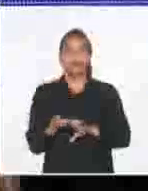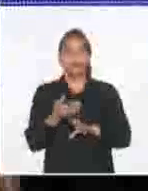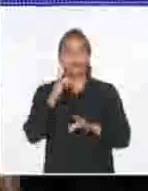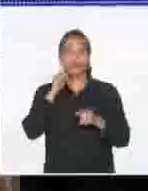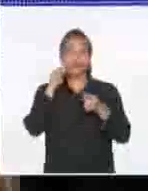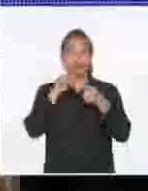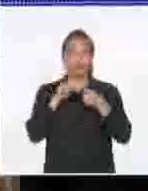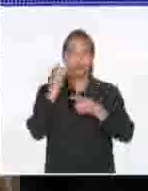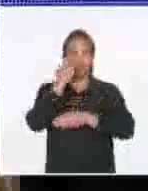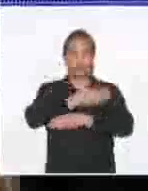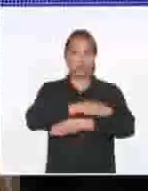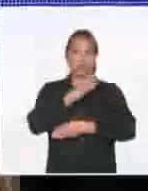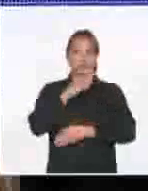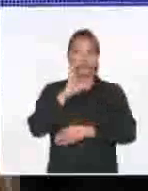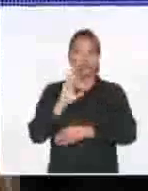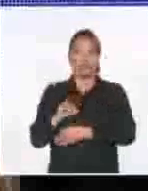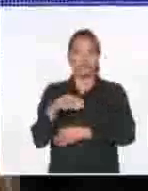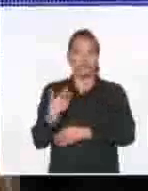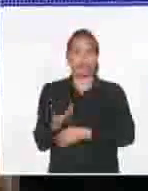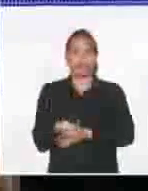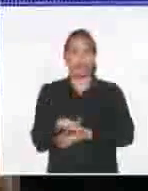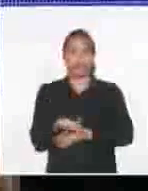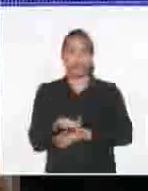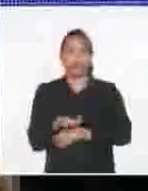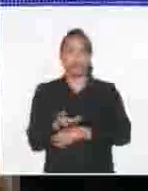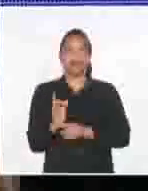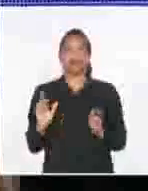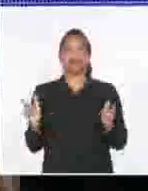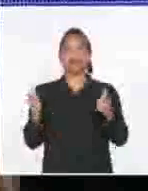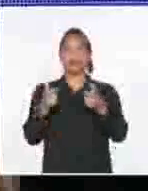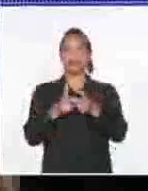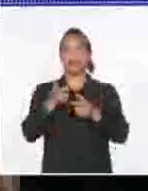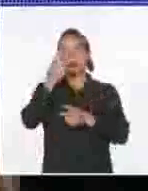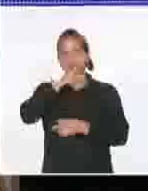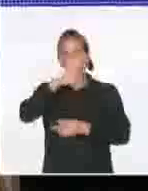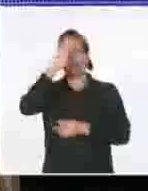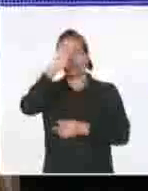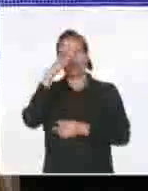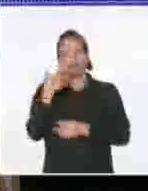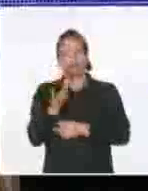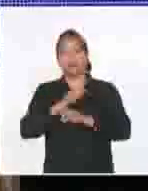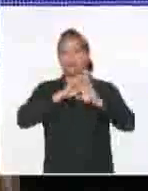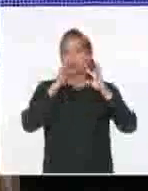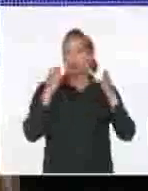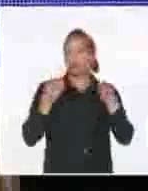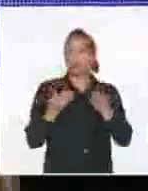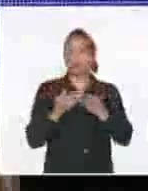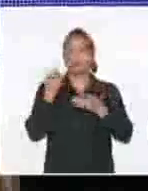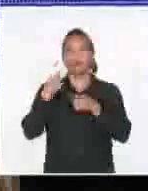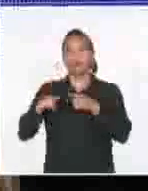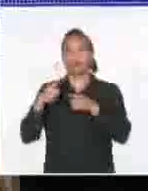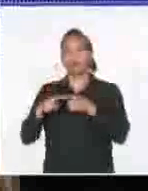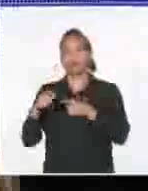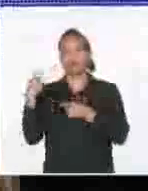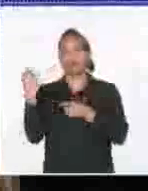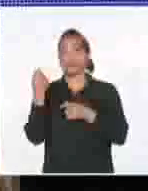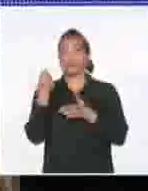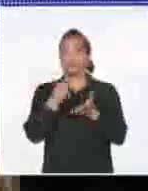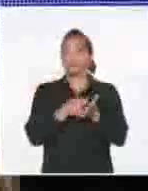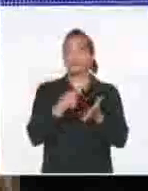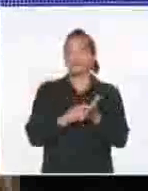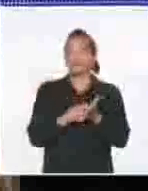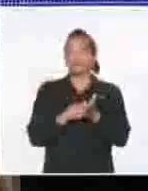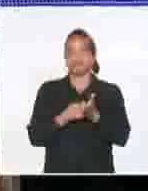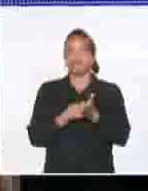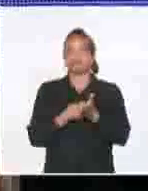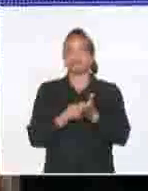del bloqueo es reducir a Cuba sus recursos financieros